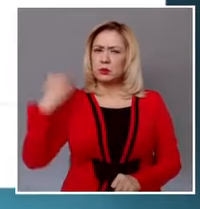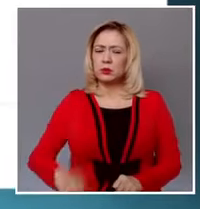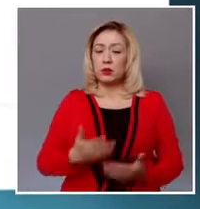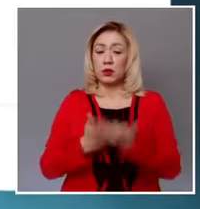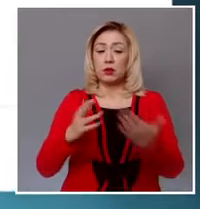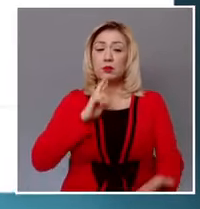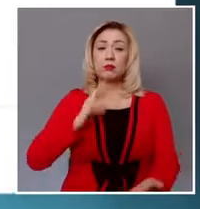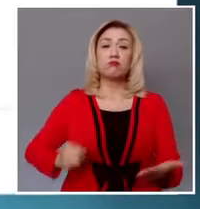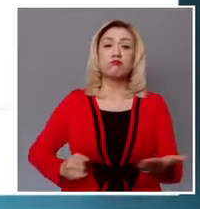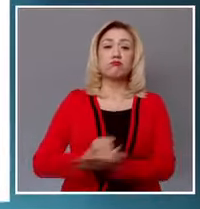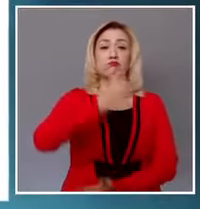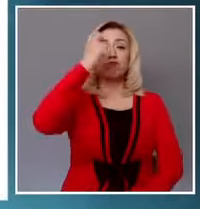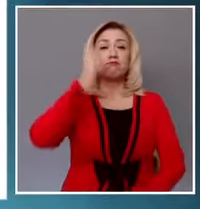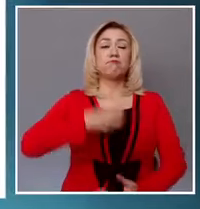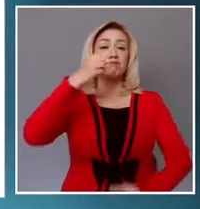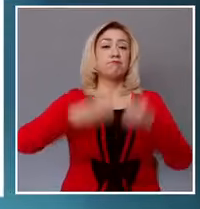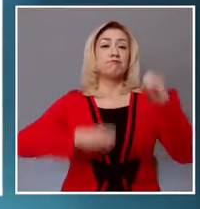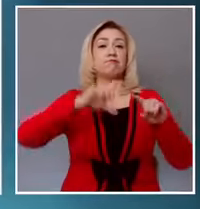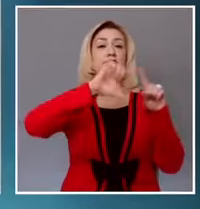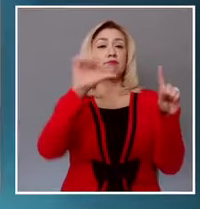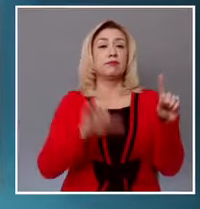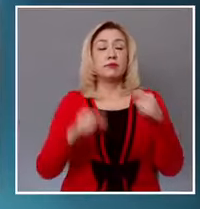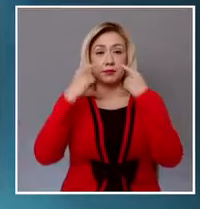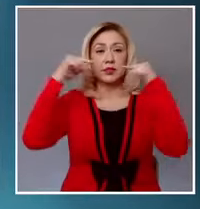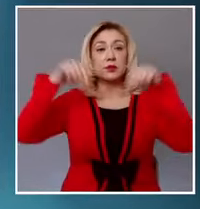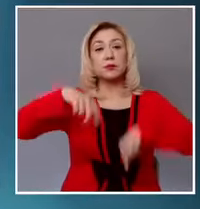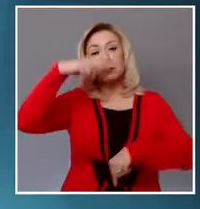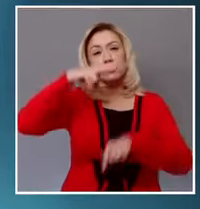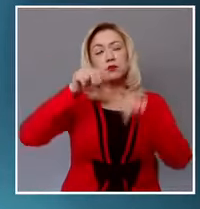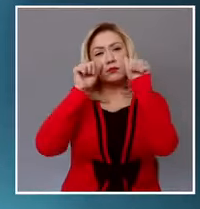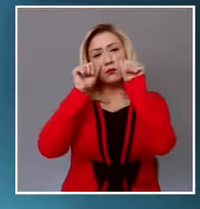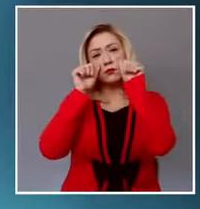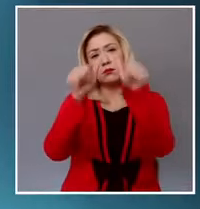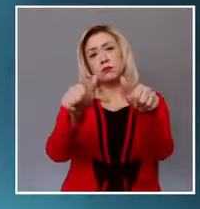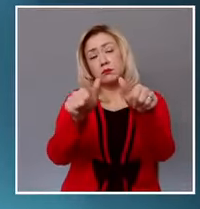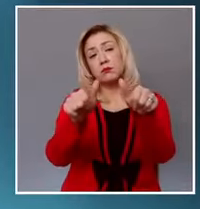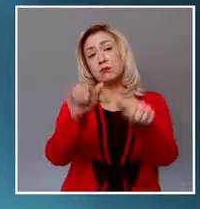Judicial Federal, el Estado mexicano atiende la principal recomendación de la opinión